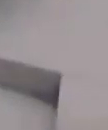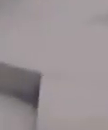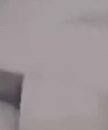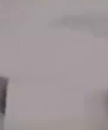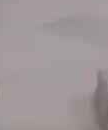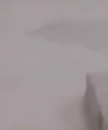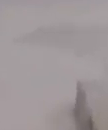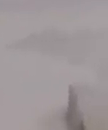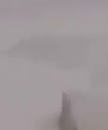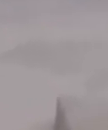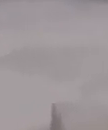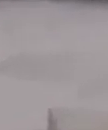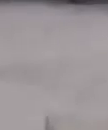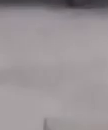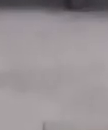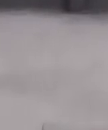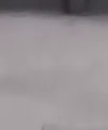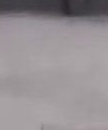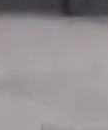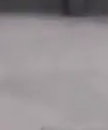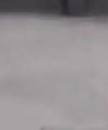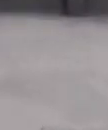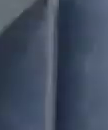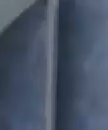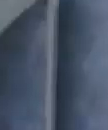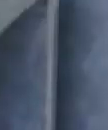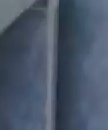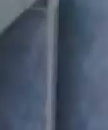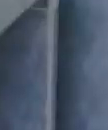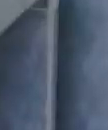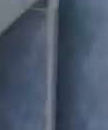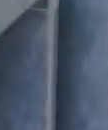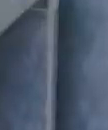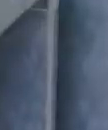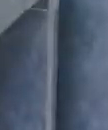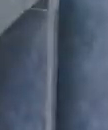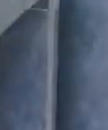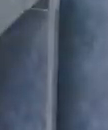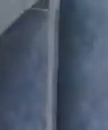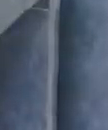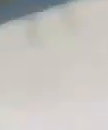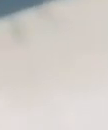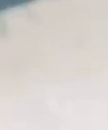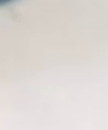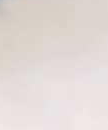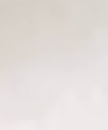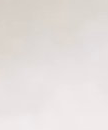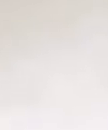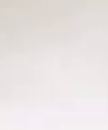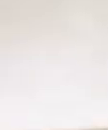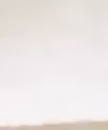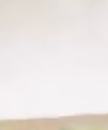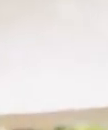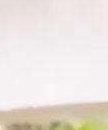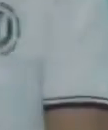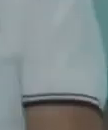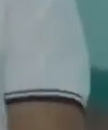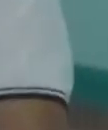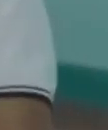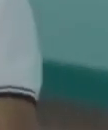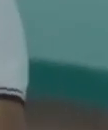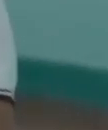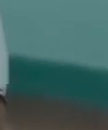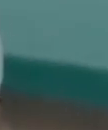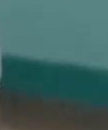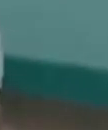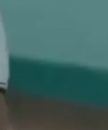ayuda, ¿verdad? Y gracias a Dios pues llegó y pues ahora van a estar mucho mejor los niños. Venir y encontrar sus